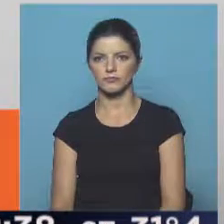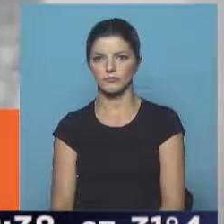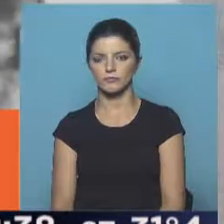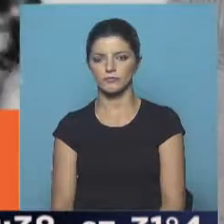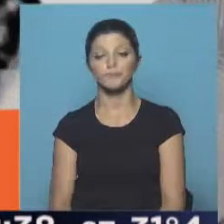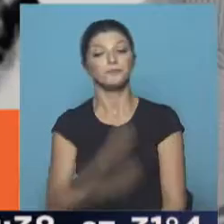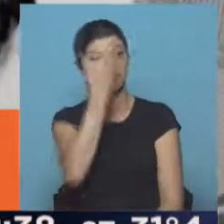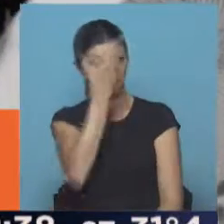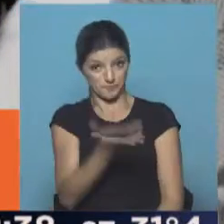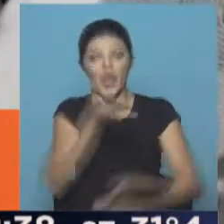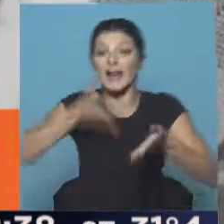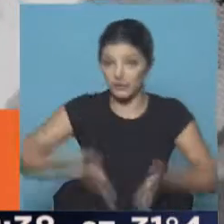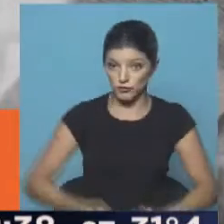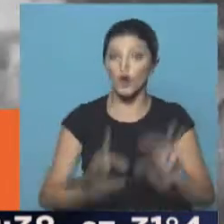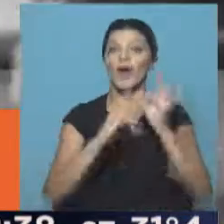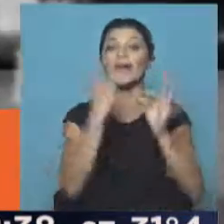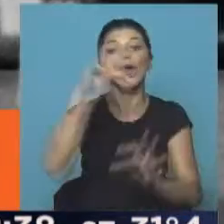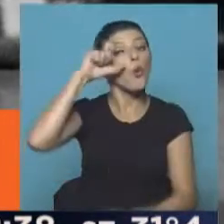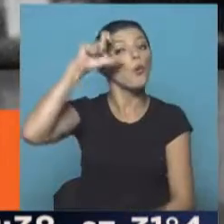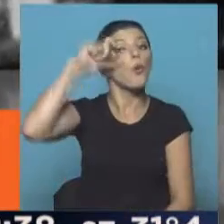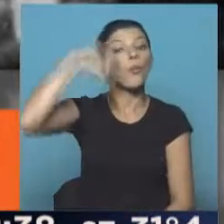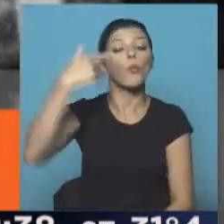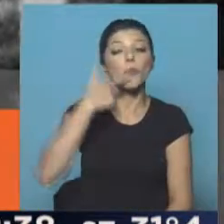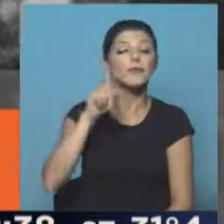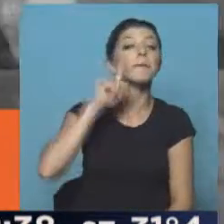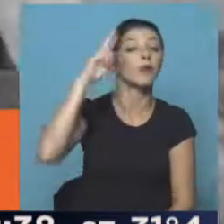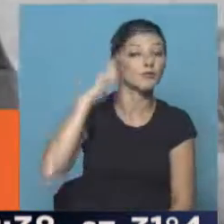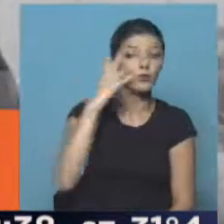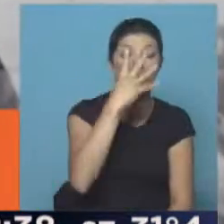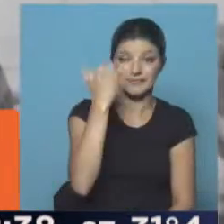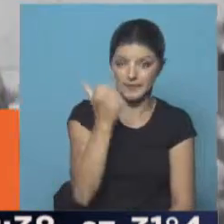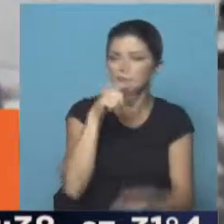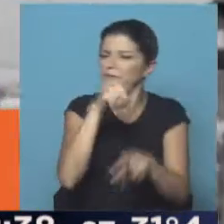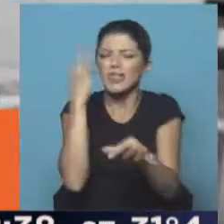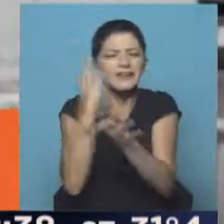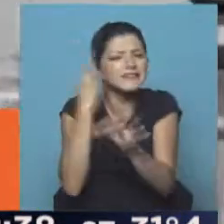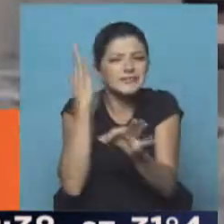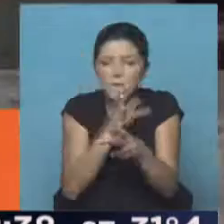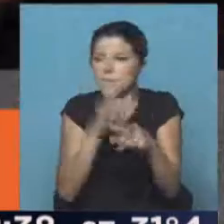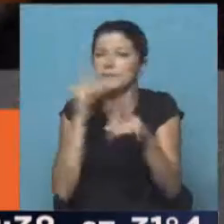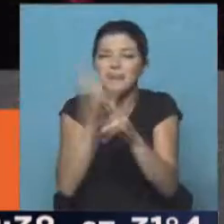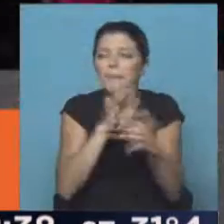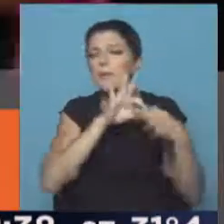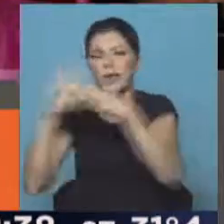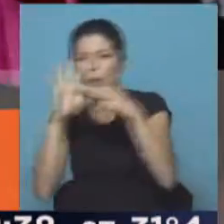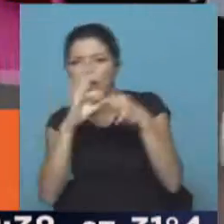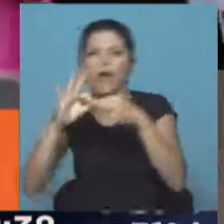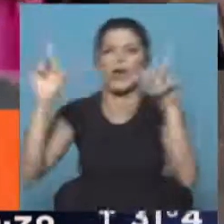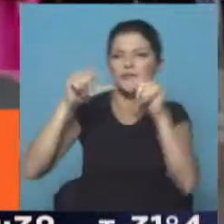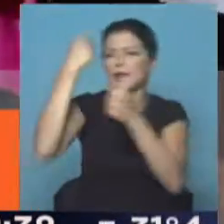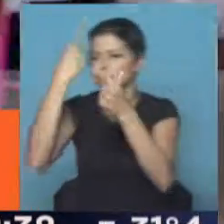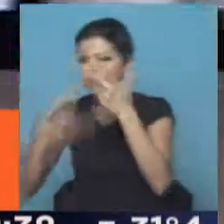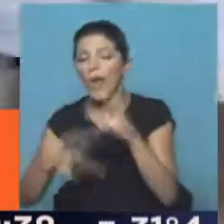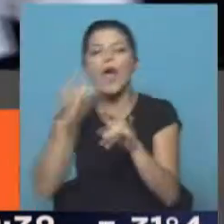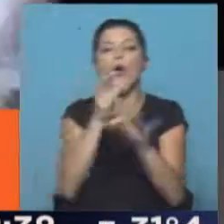Este neoyorquino nacido en Queens en 1946 no descuidó nunca su devoción por los medios con frases directas y precisas